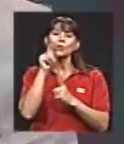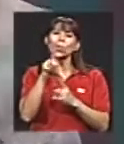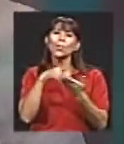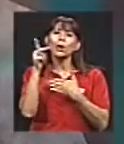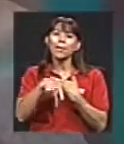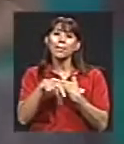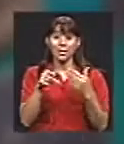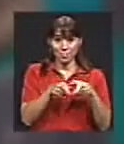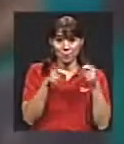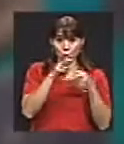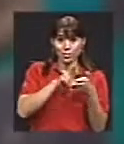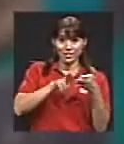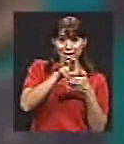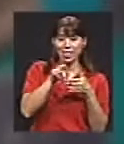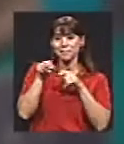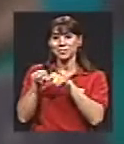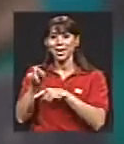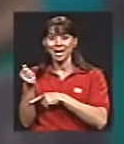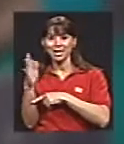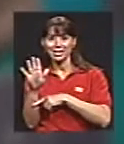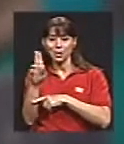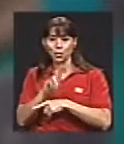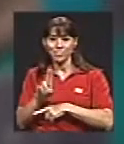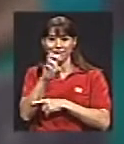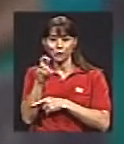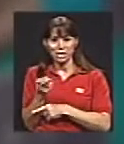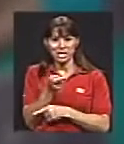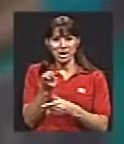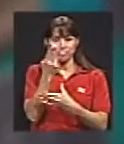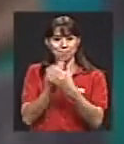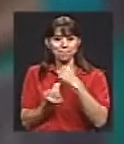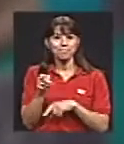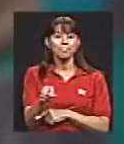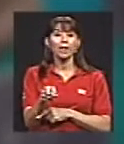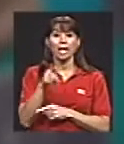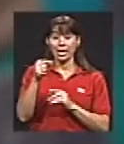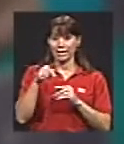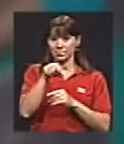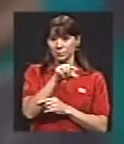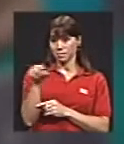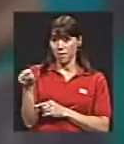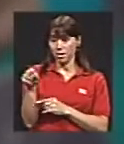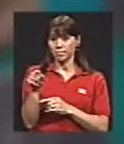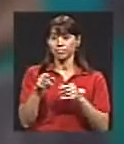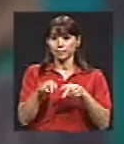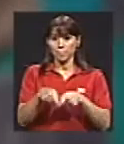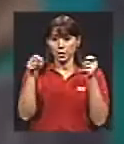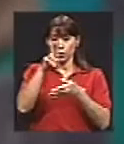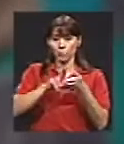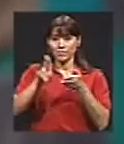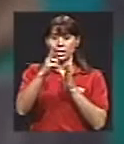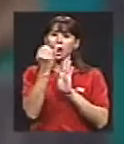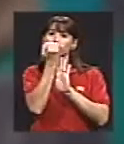canal 15 de la universidad de costa rica la portada del semanario de esta semana tiene varios